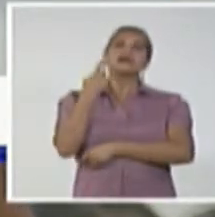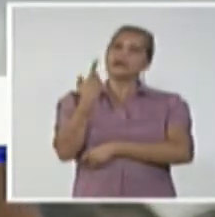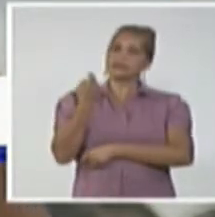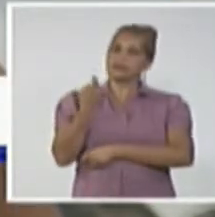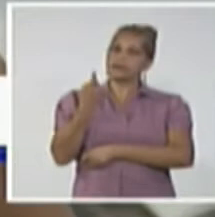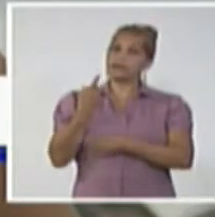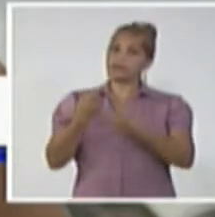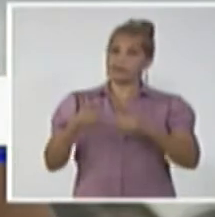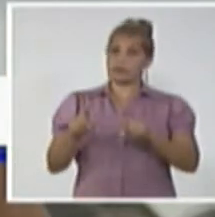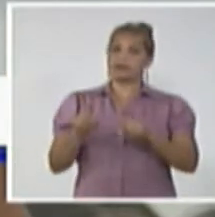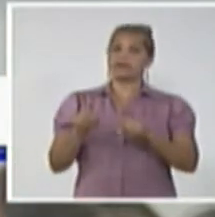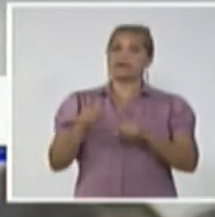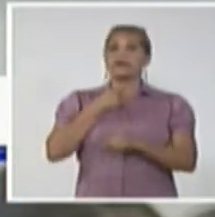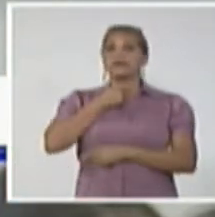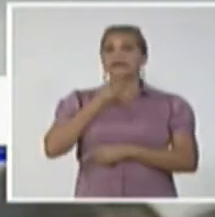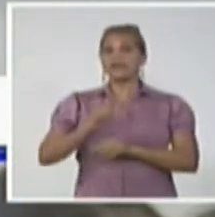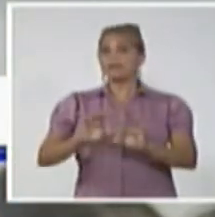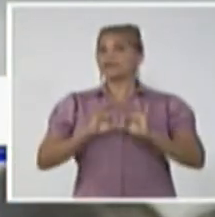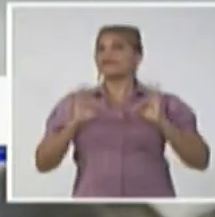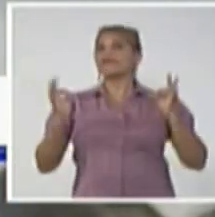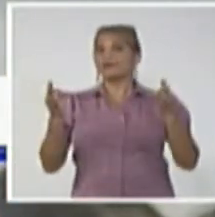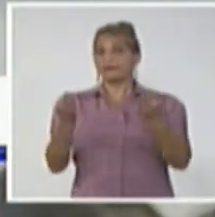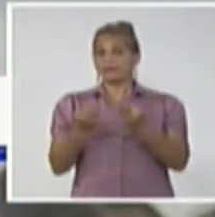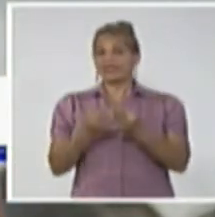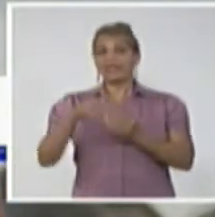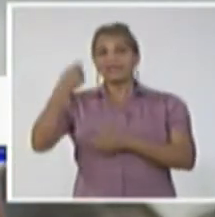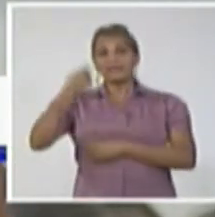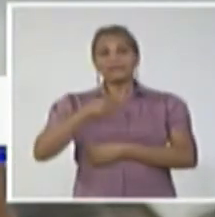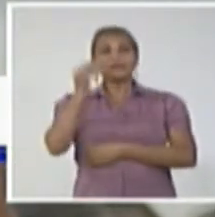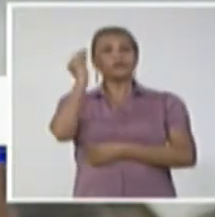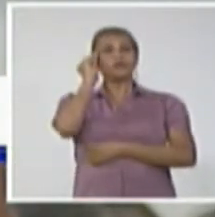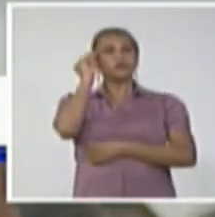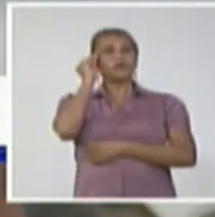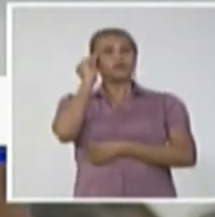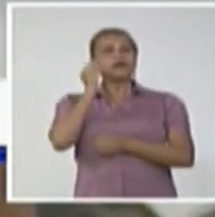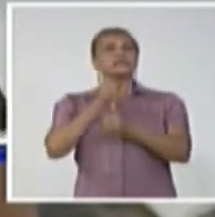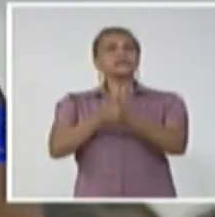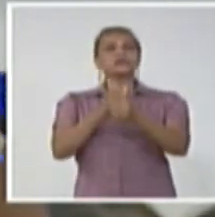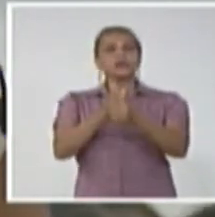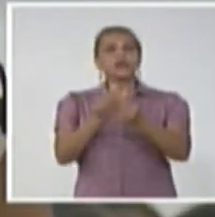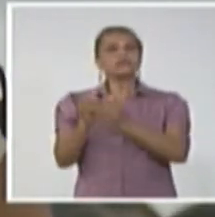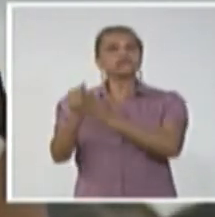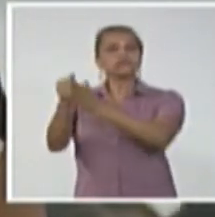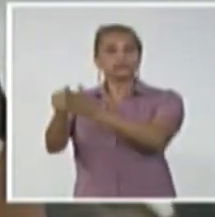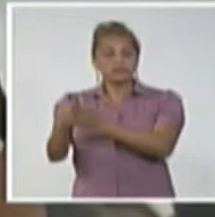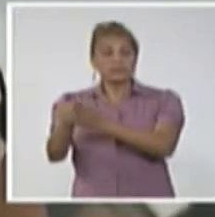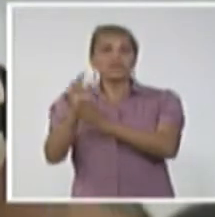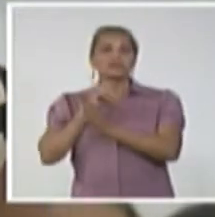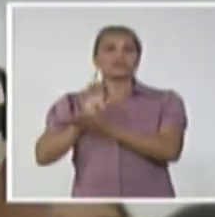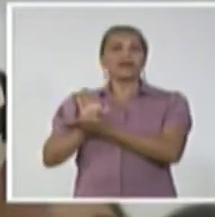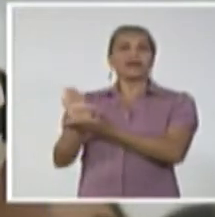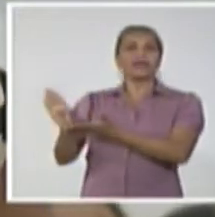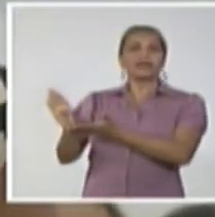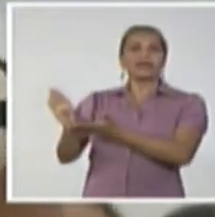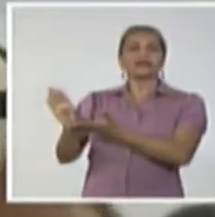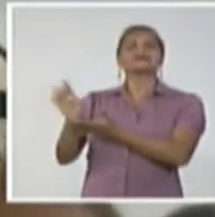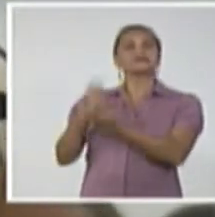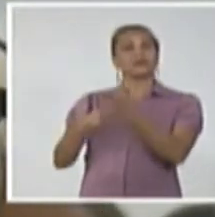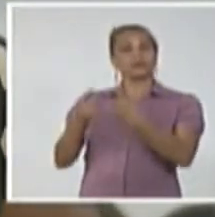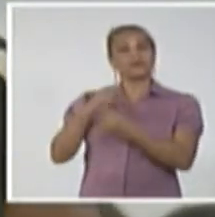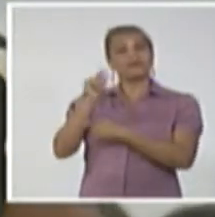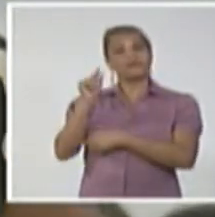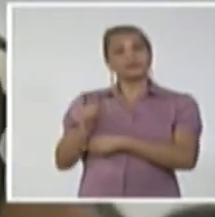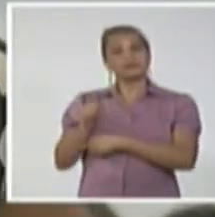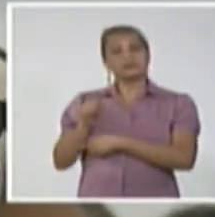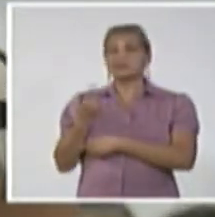esa familia, que es la que debe comprendernos, asesorarnos, guiarnos, nos está excluyendo en muchos casos. No,